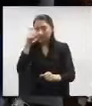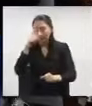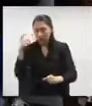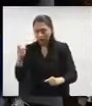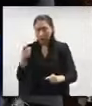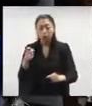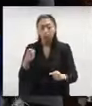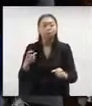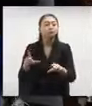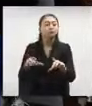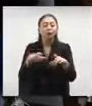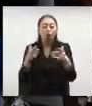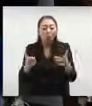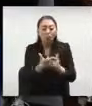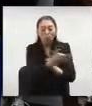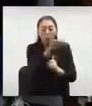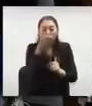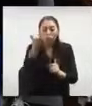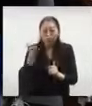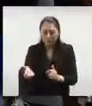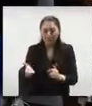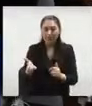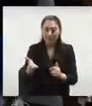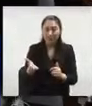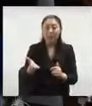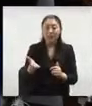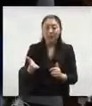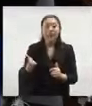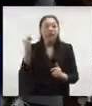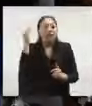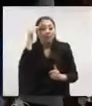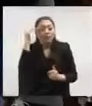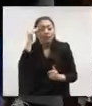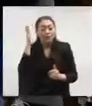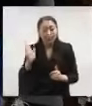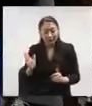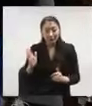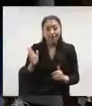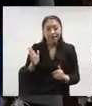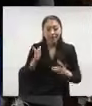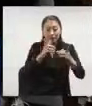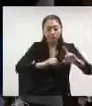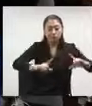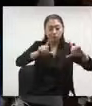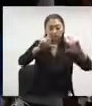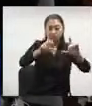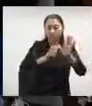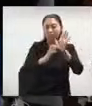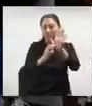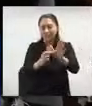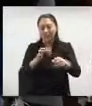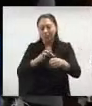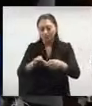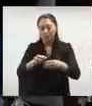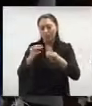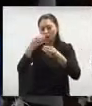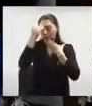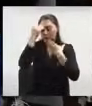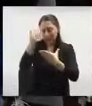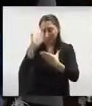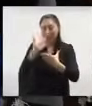como ustedes van a transmitir al pueblo que se deba de trabajar. Muchas gracias, ya saben que estamos siempre abiertos